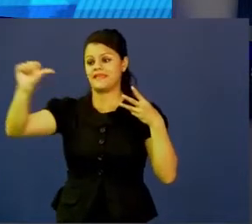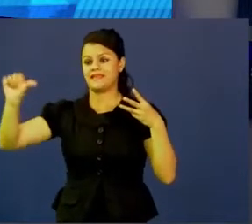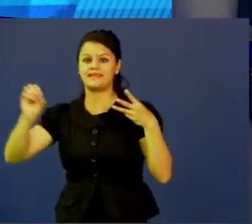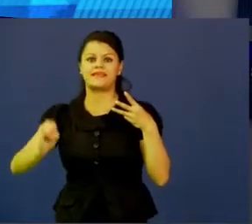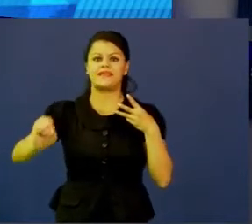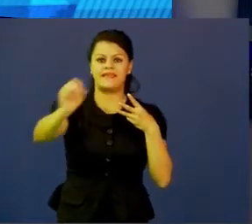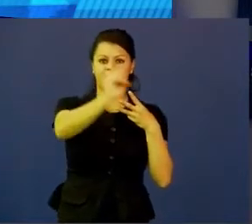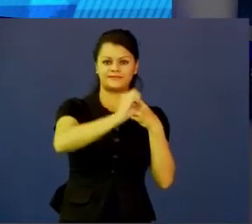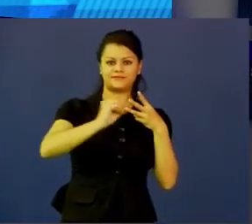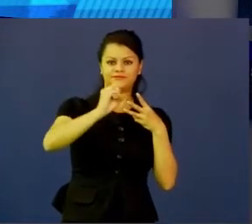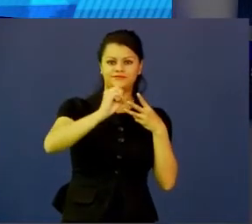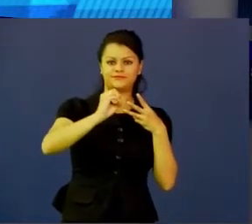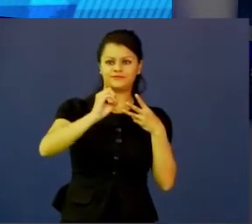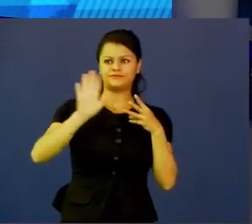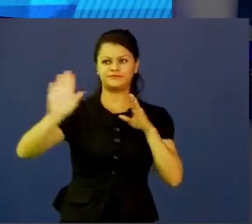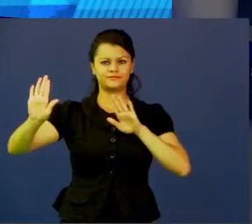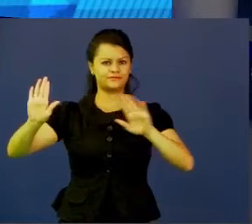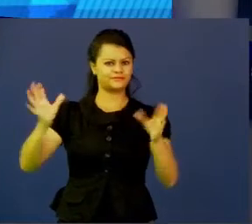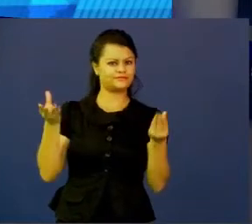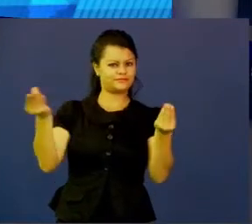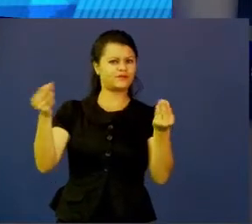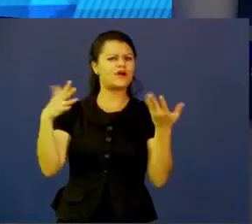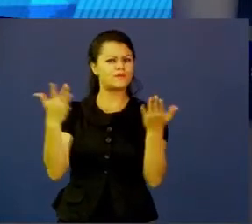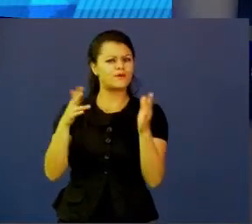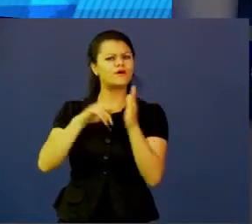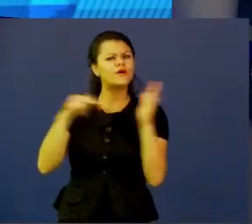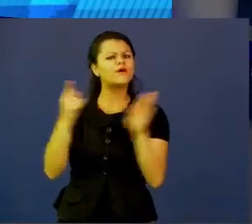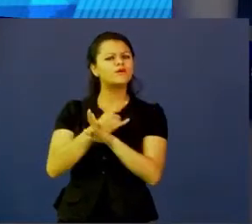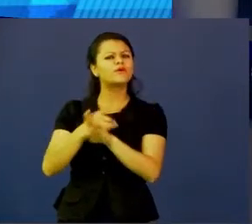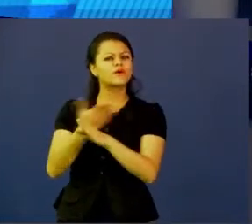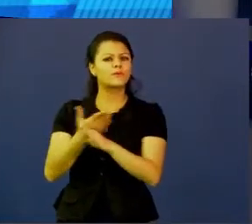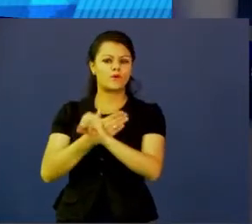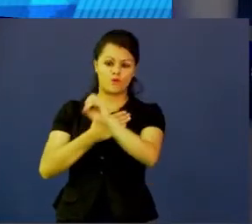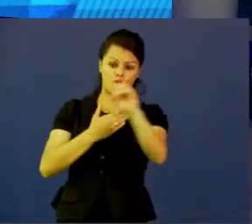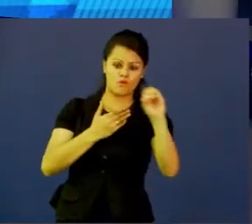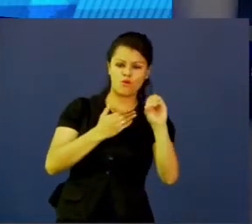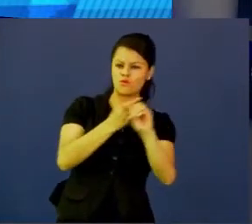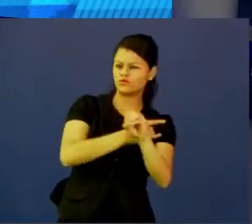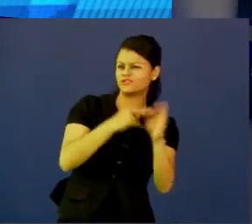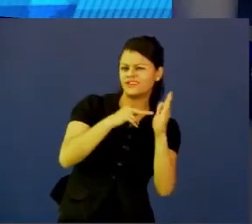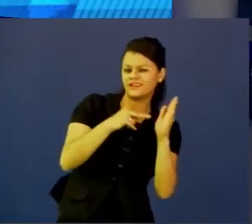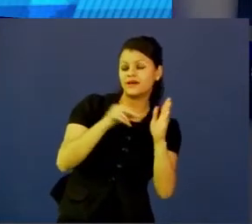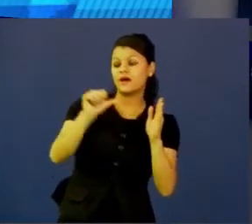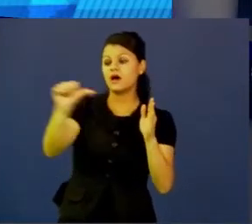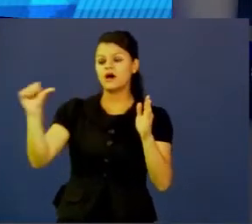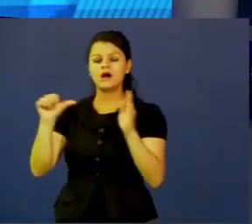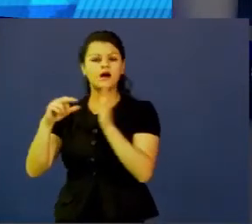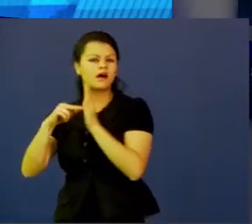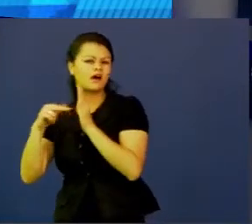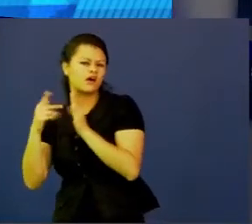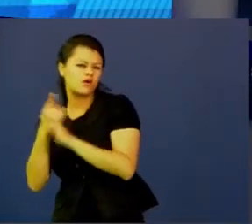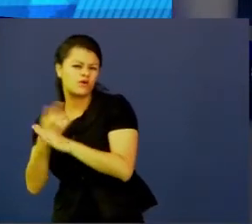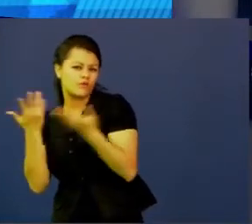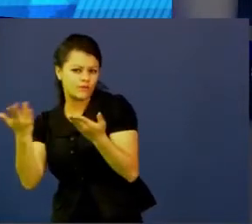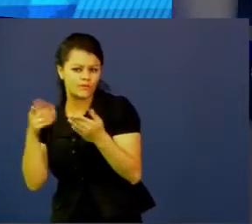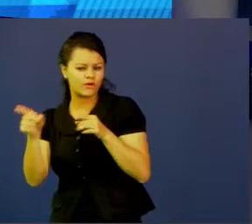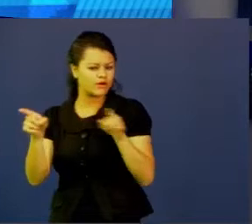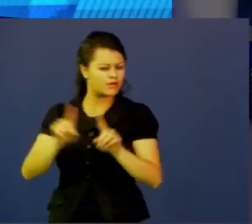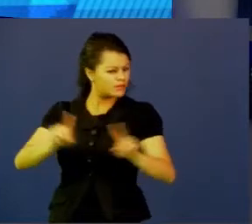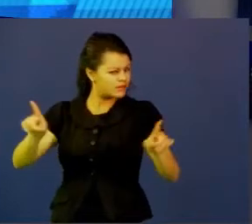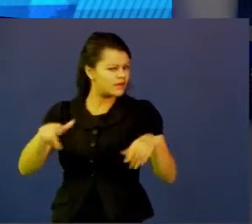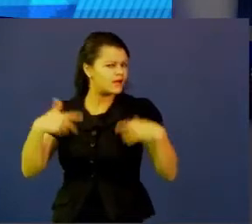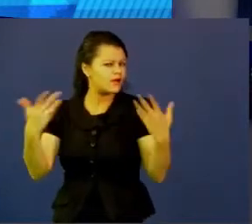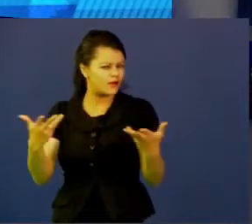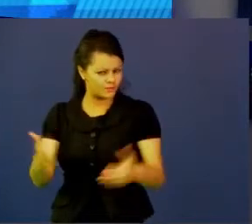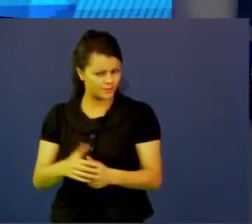consumimos tecnología en términos de género? ¿Qué hacemos nosotras diferente a ustedes, los hombres? Y aquí